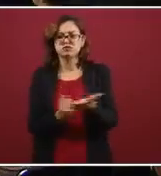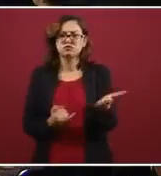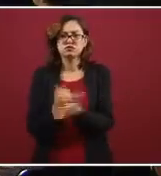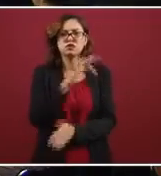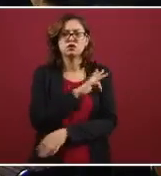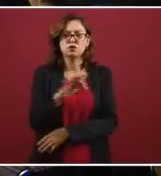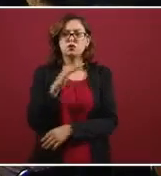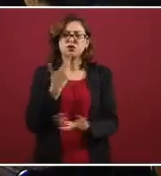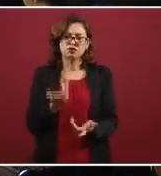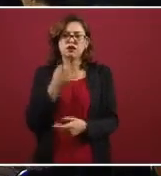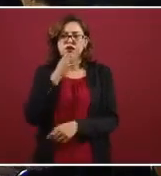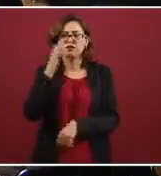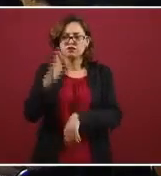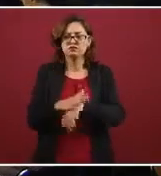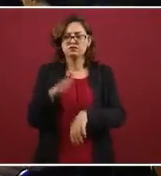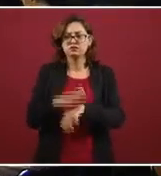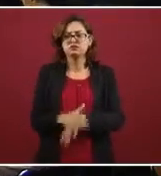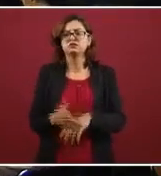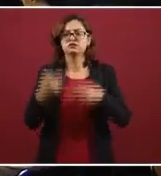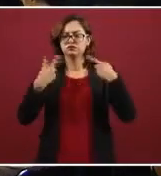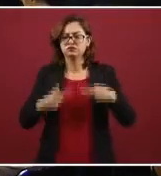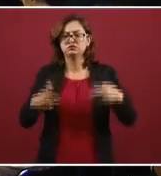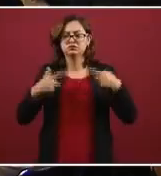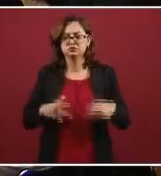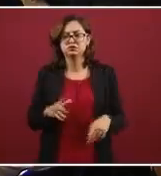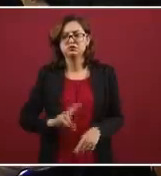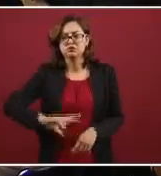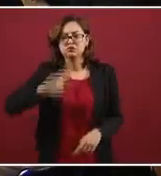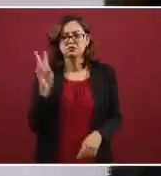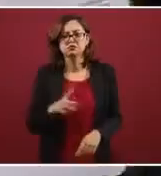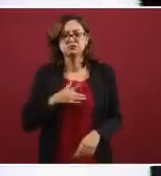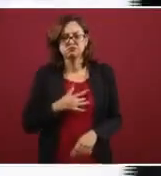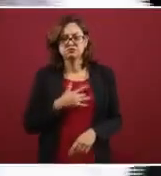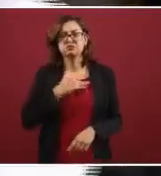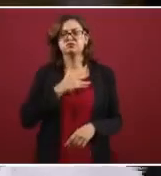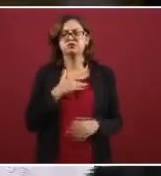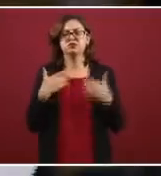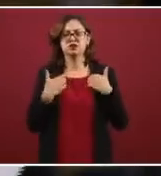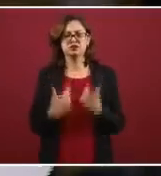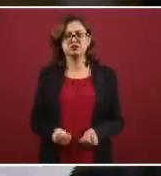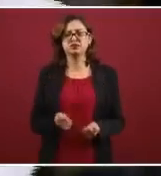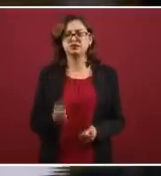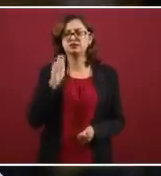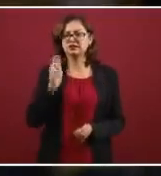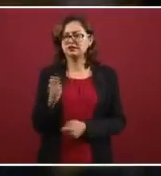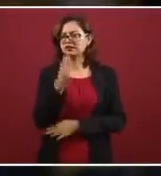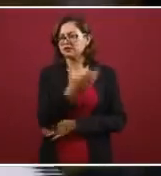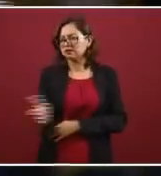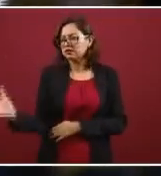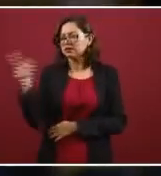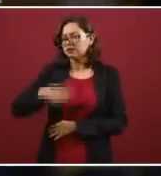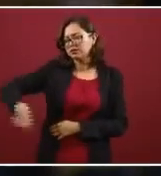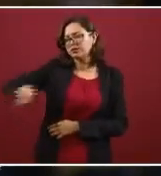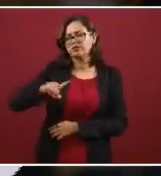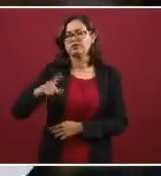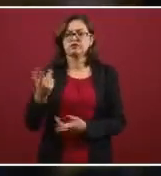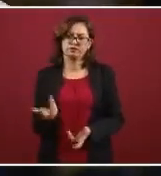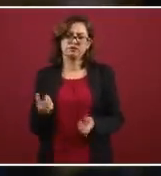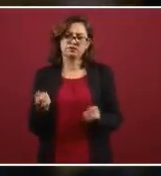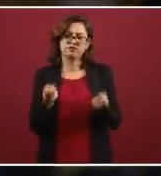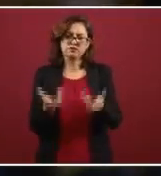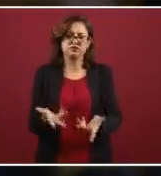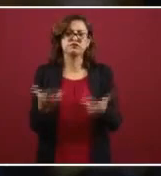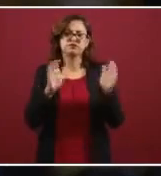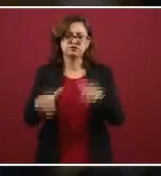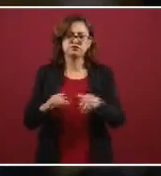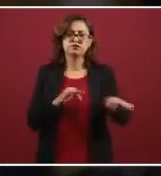que esté enterada de lo que está pasando. Gente que sea sensible a los productores agrícolas, que sí son quienes nos dan trabajo, que